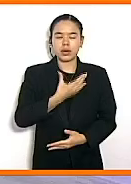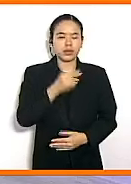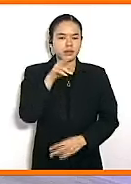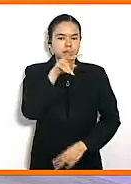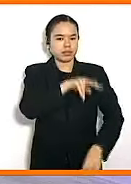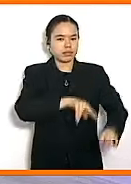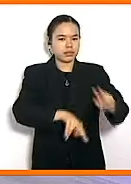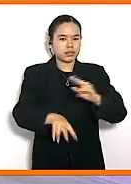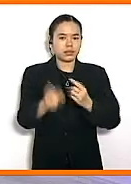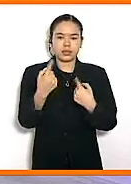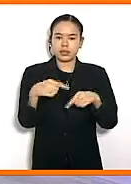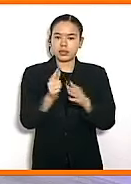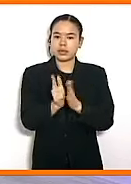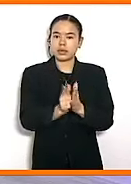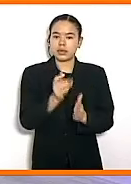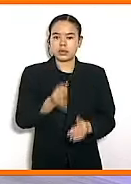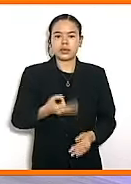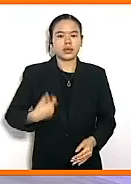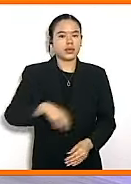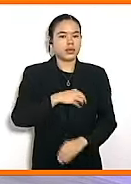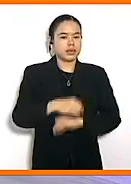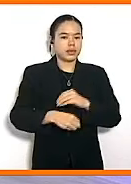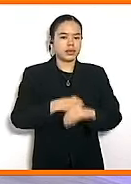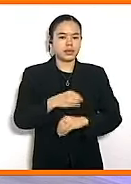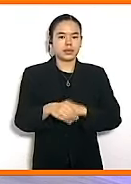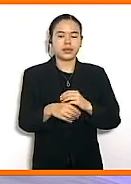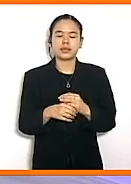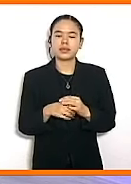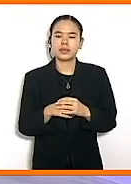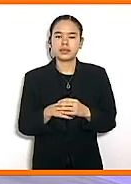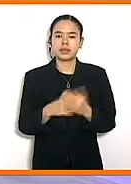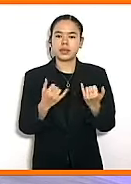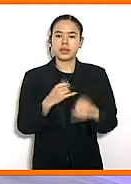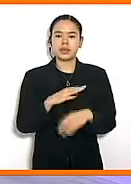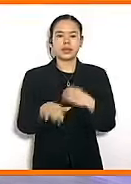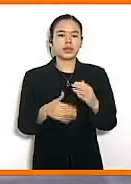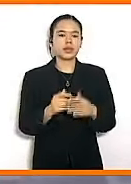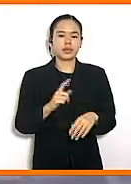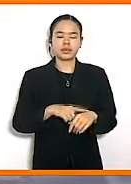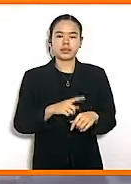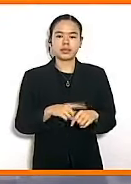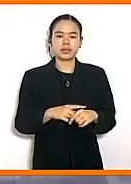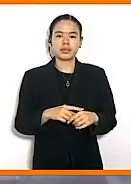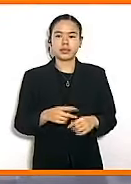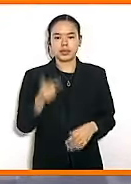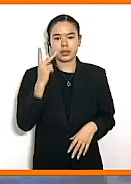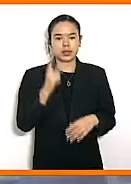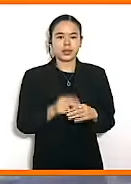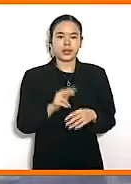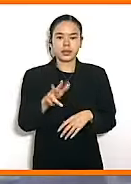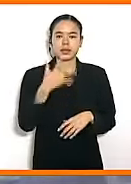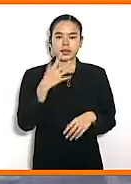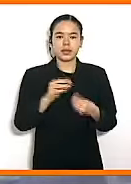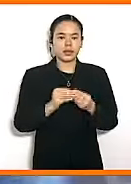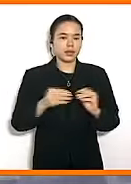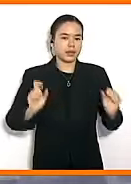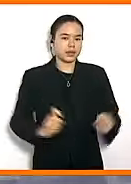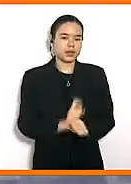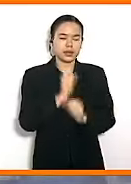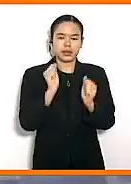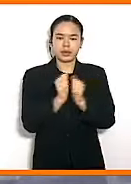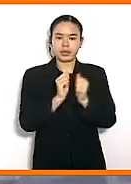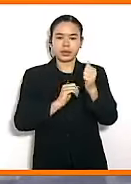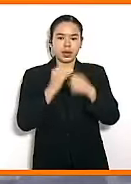quien está para darle fe y legalidad a cada uno de nuestros sorteos. Ahora sí, se ha llegado el momento de que conozcas tus tres números ganadores junto a